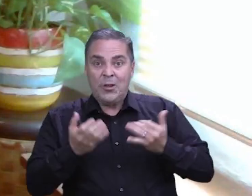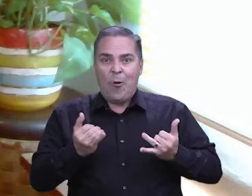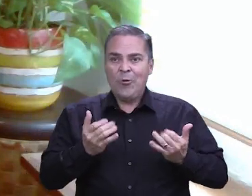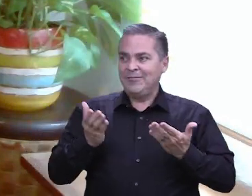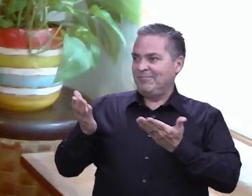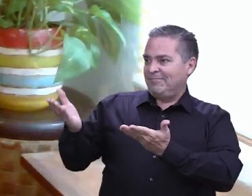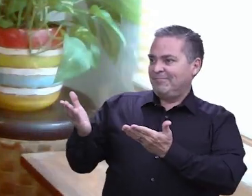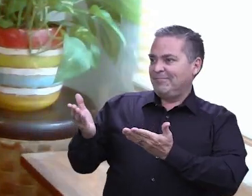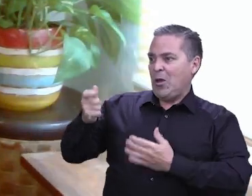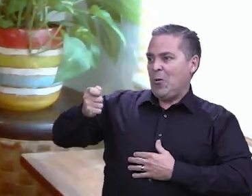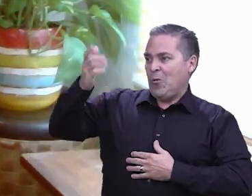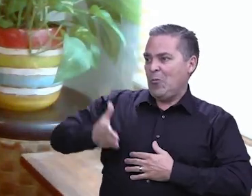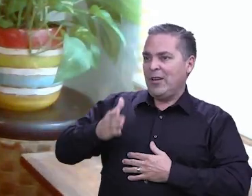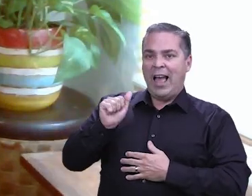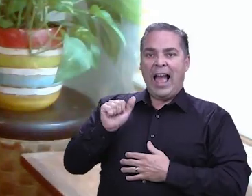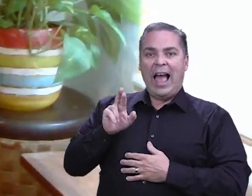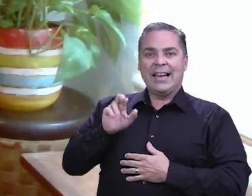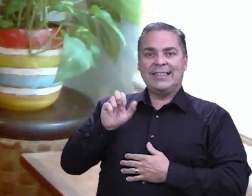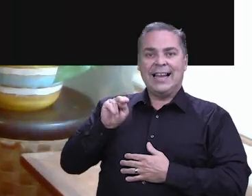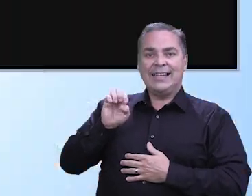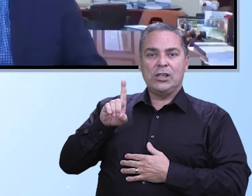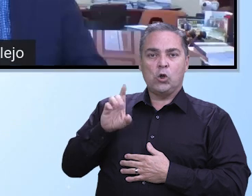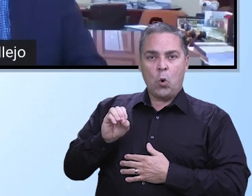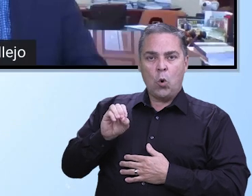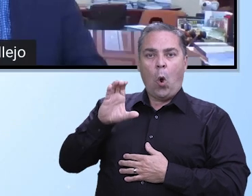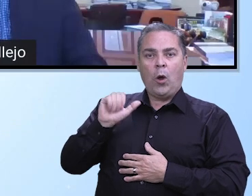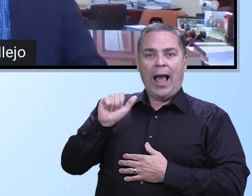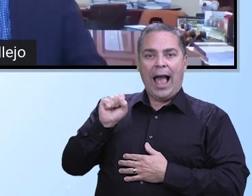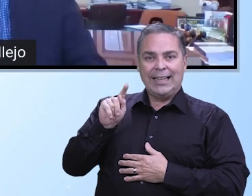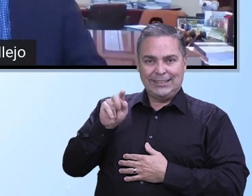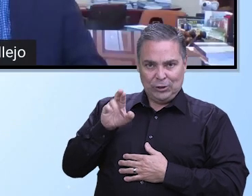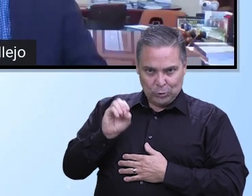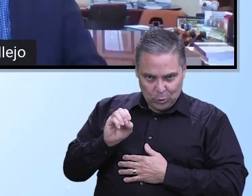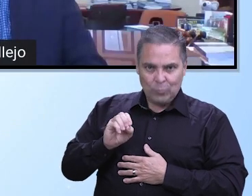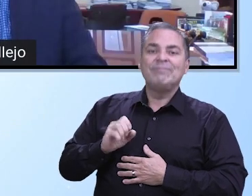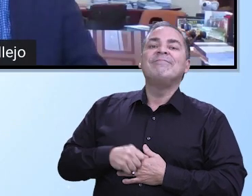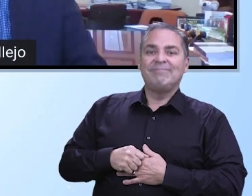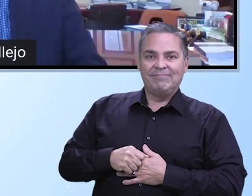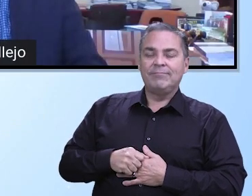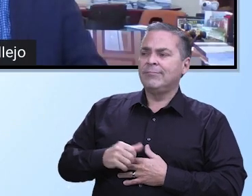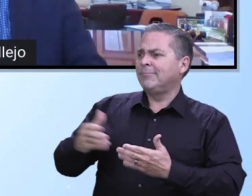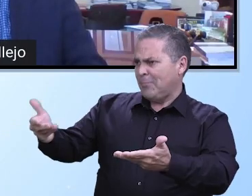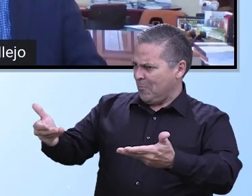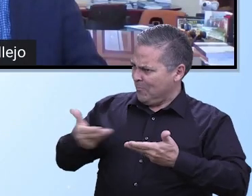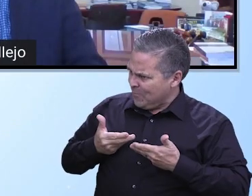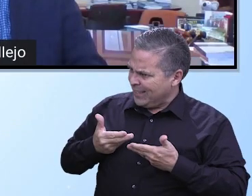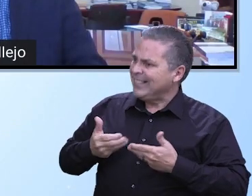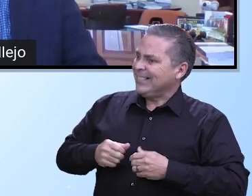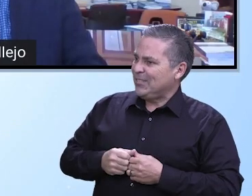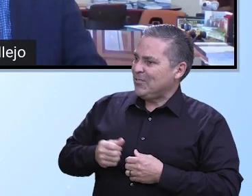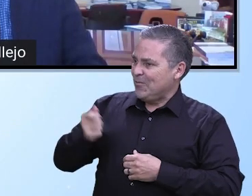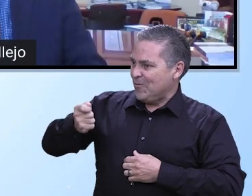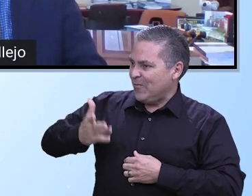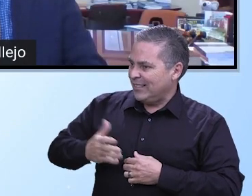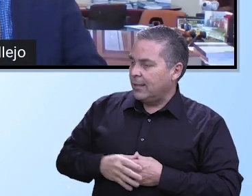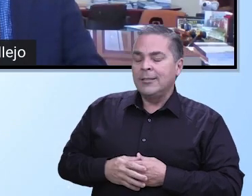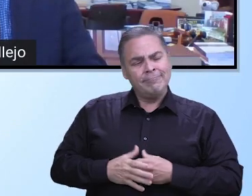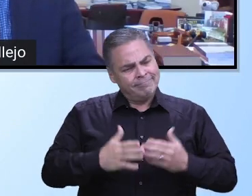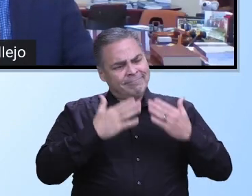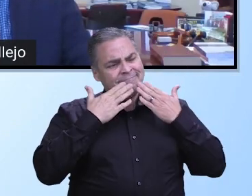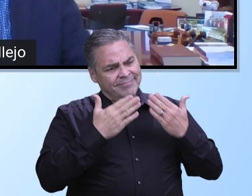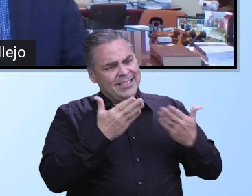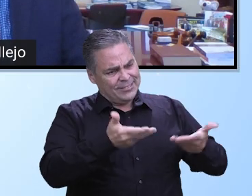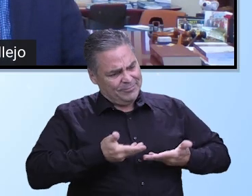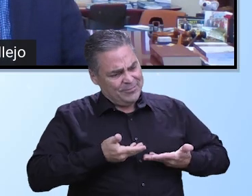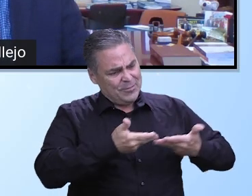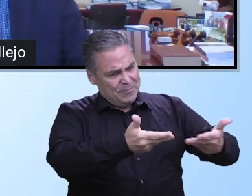Callejo. Bienvenido, juez, a Tribunales Informa. Muchas gracias, buen día. Gracias por la invitación y por permitirnos estar aquí. Pues